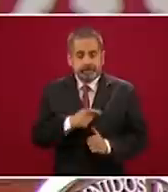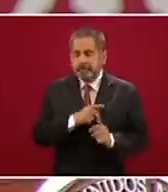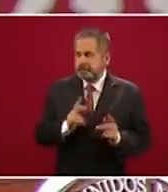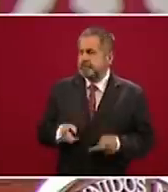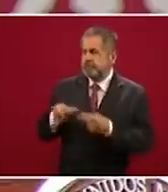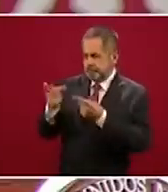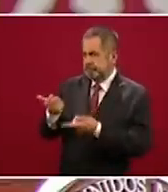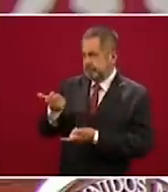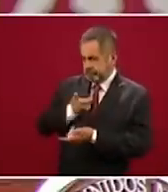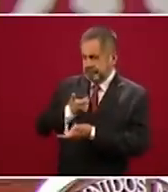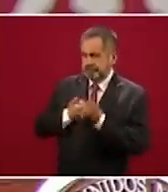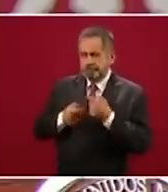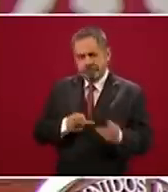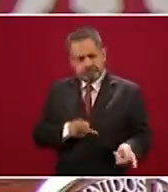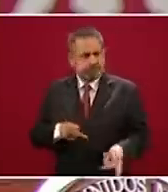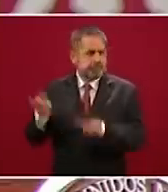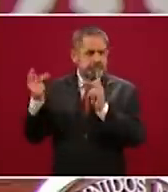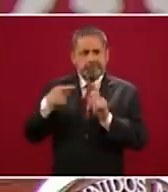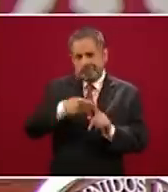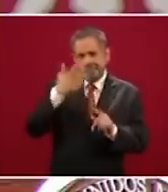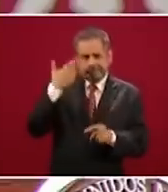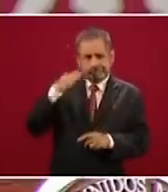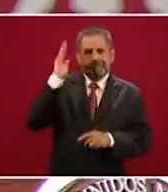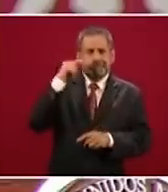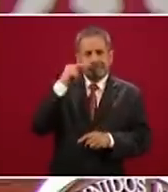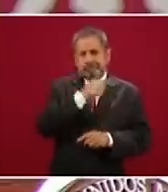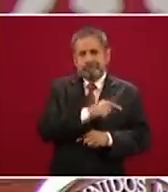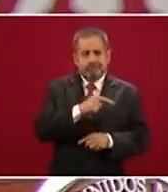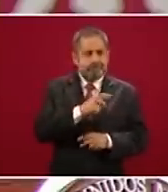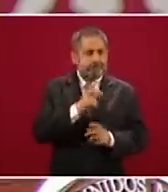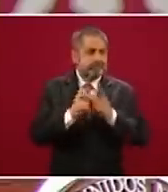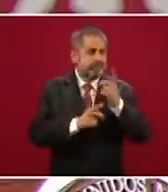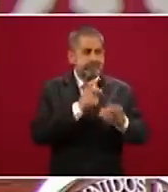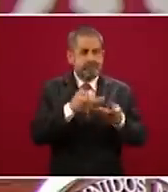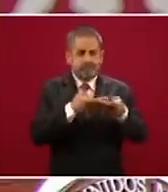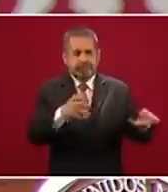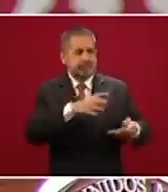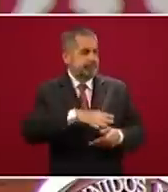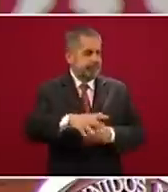vendernos en ese entonces el deportivo,